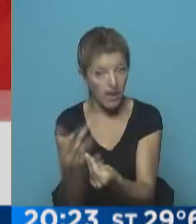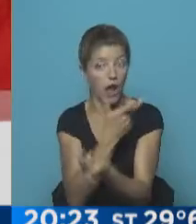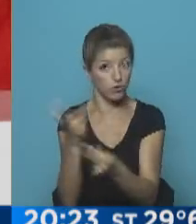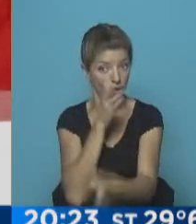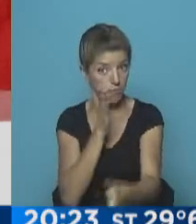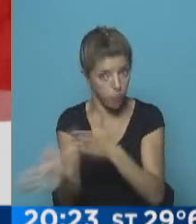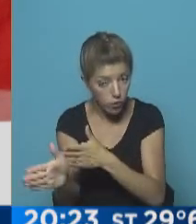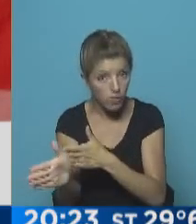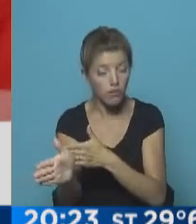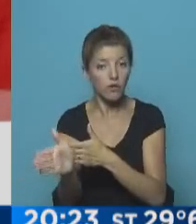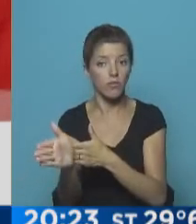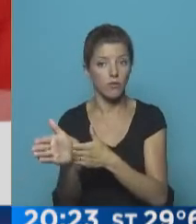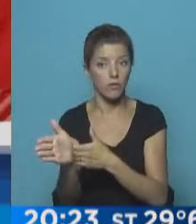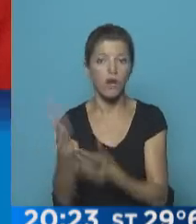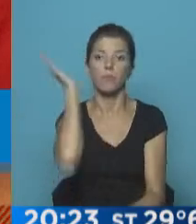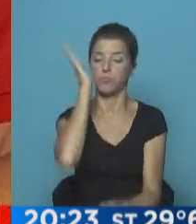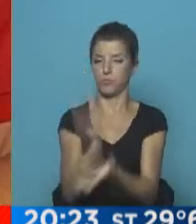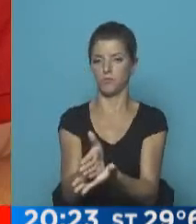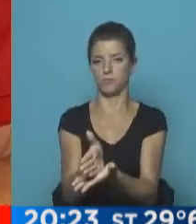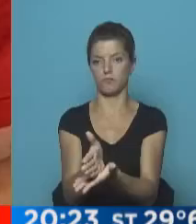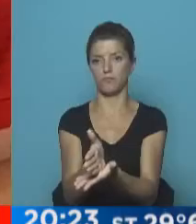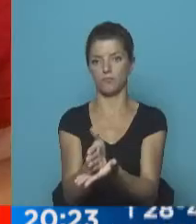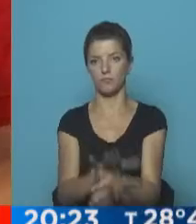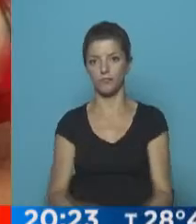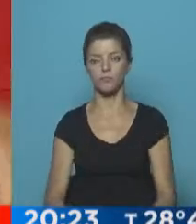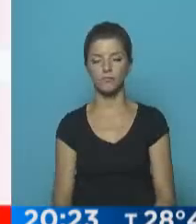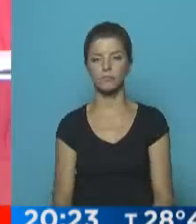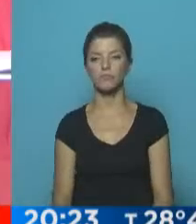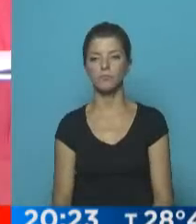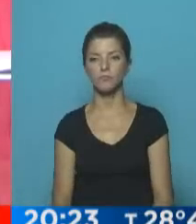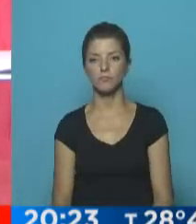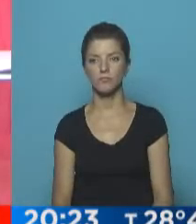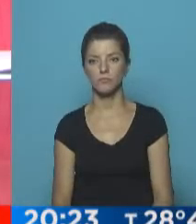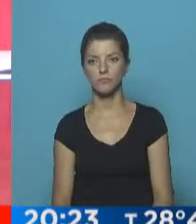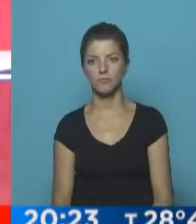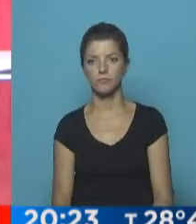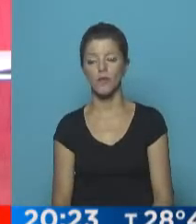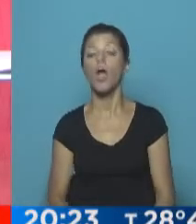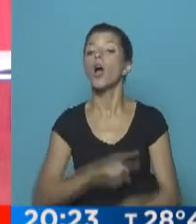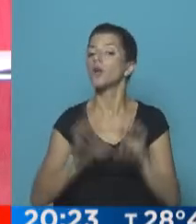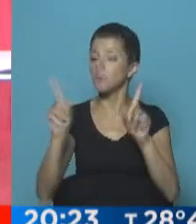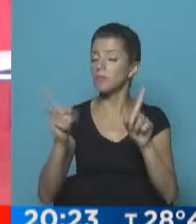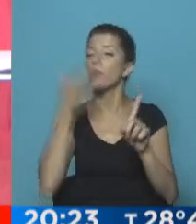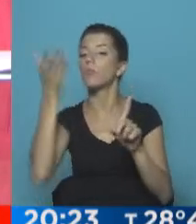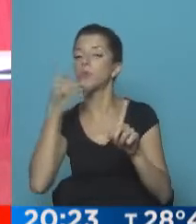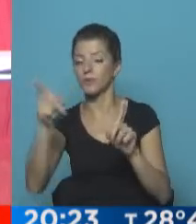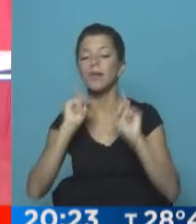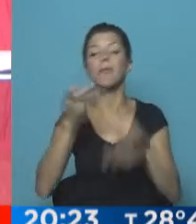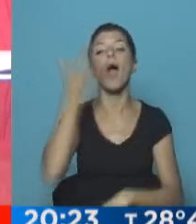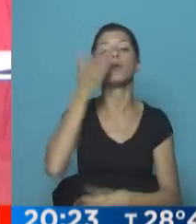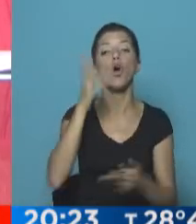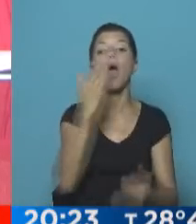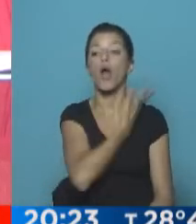tengan la pena que les corresponda. Y en coincidencia con estas palabras se manifestó también la